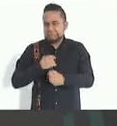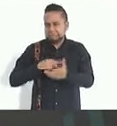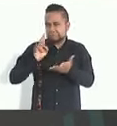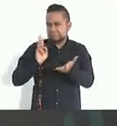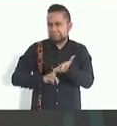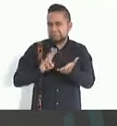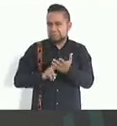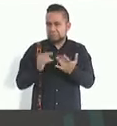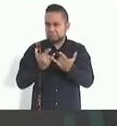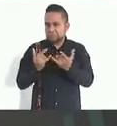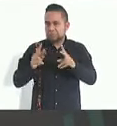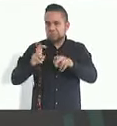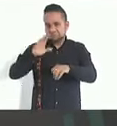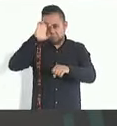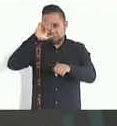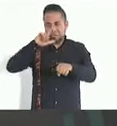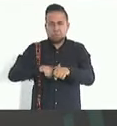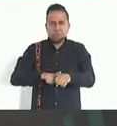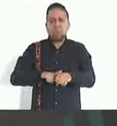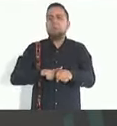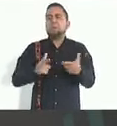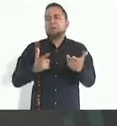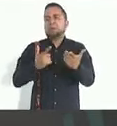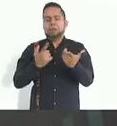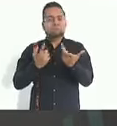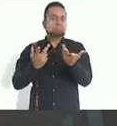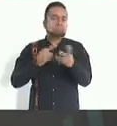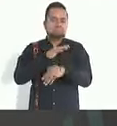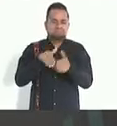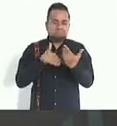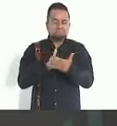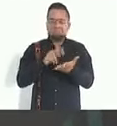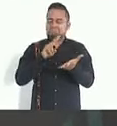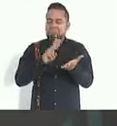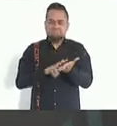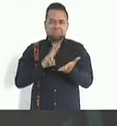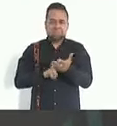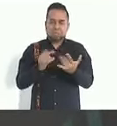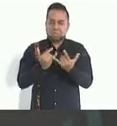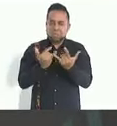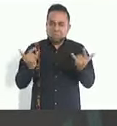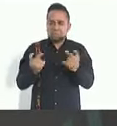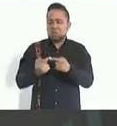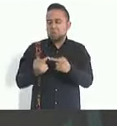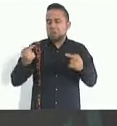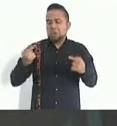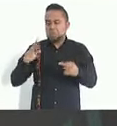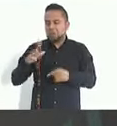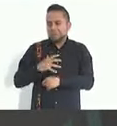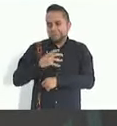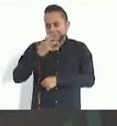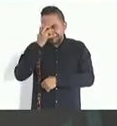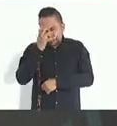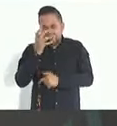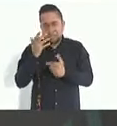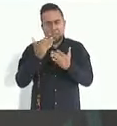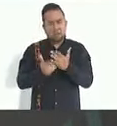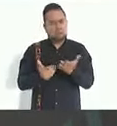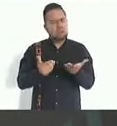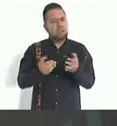valores culturales, morales, espirituales. Y la grandeza de México es lo